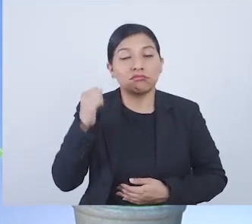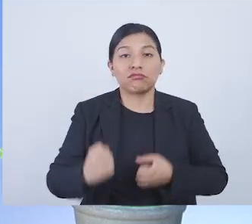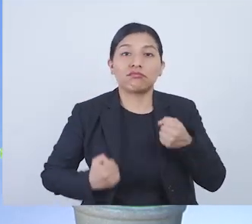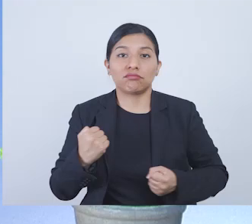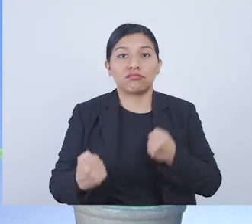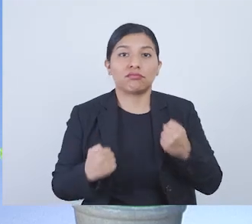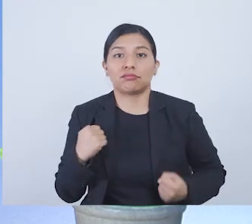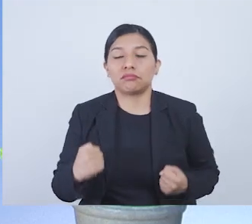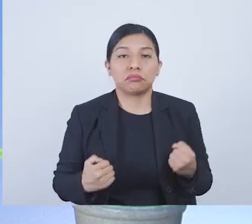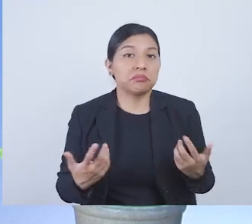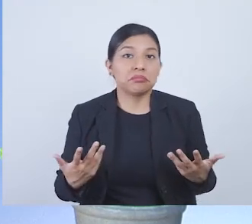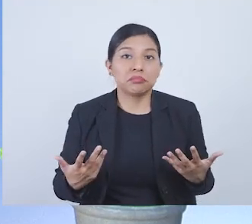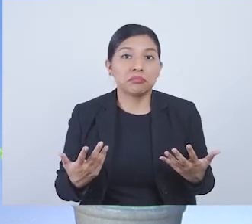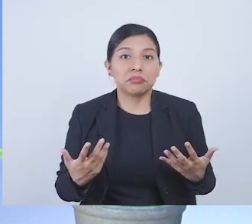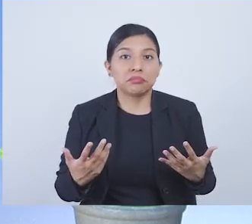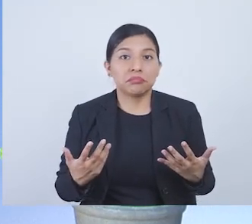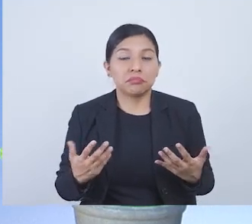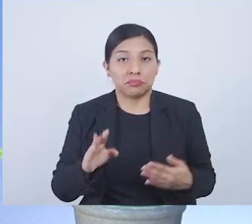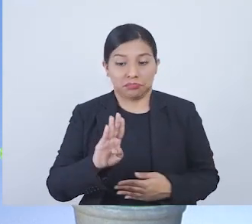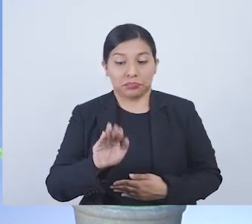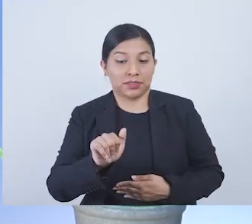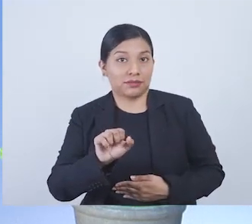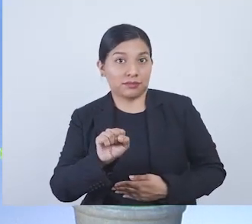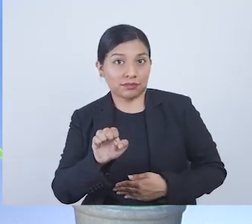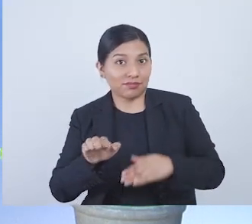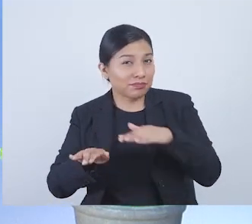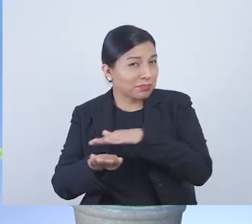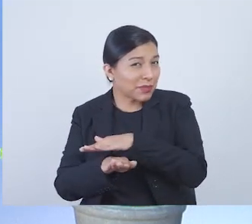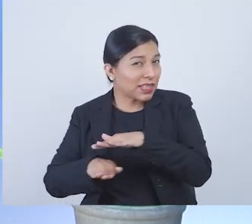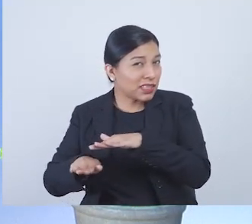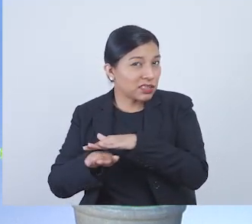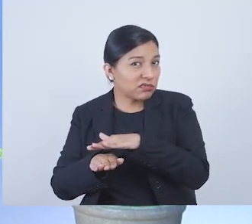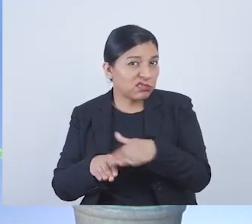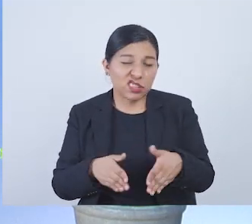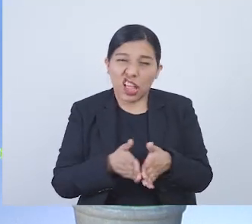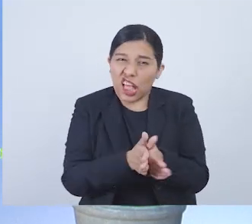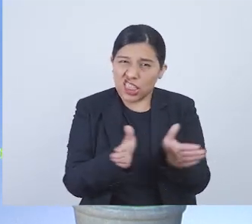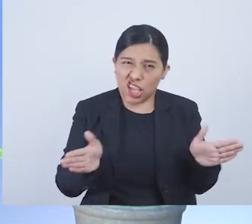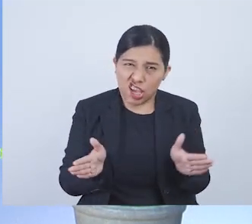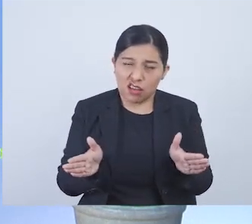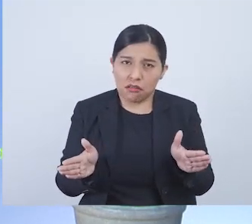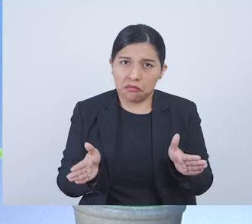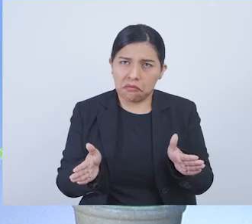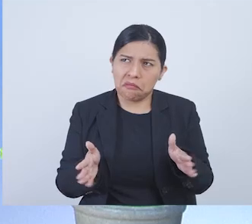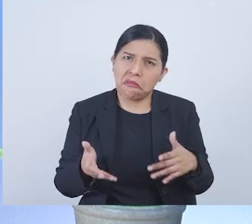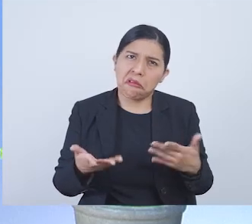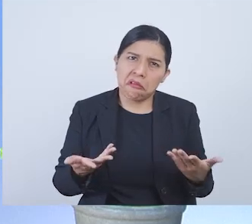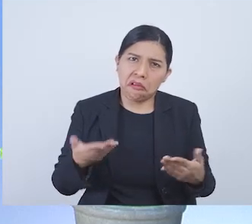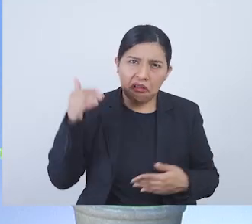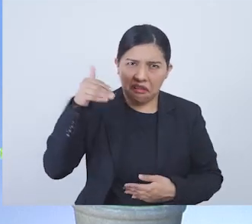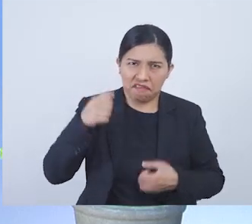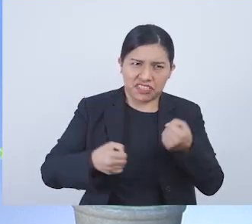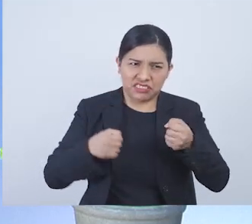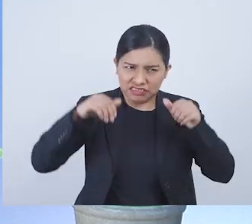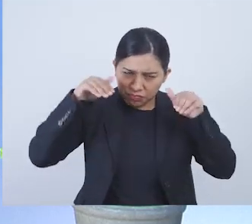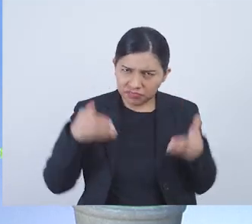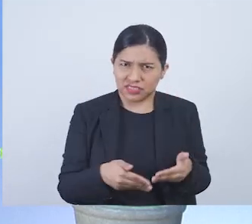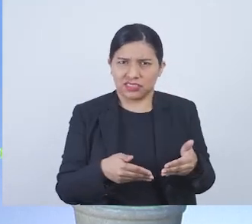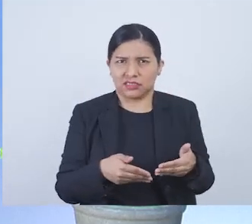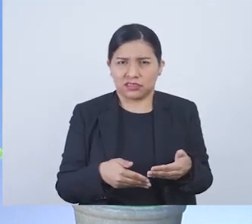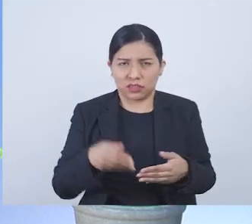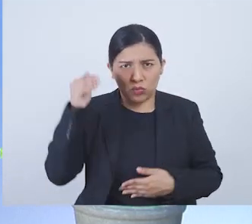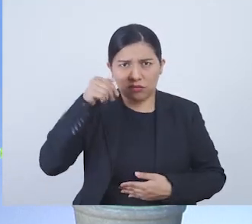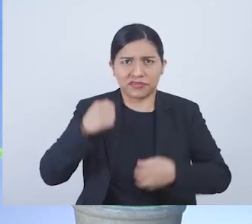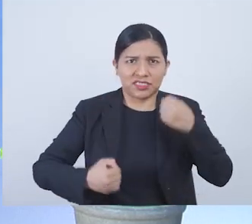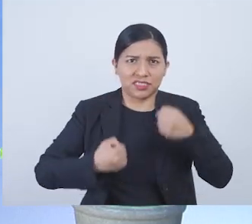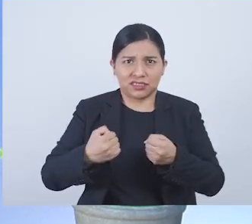física de base, una educación física generalizada, una educación física específica, una educación